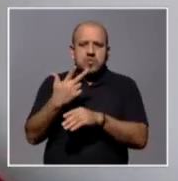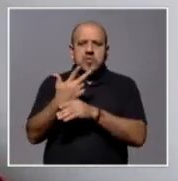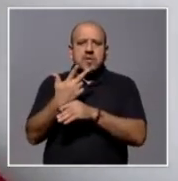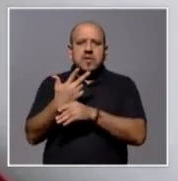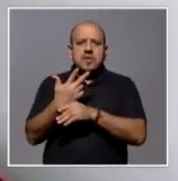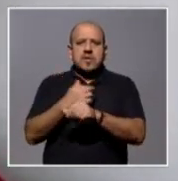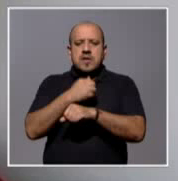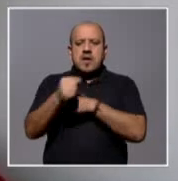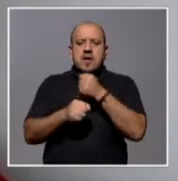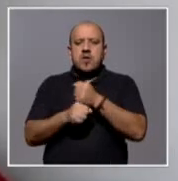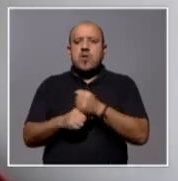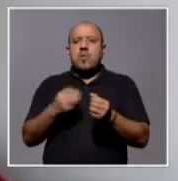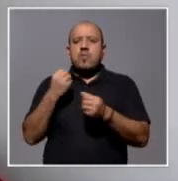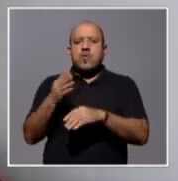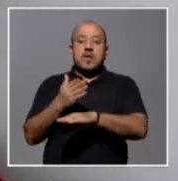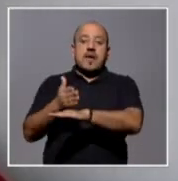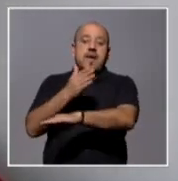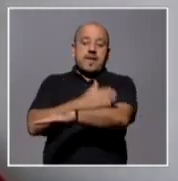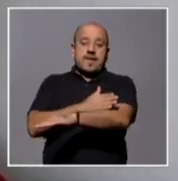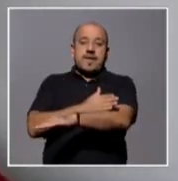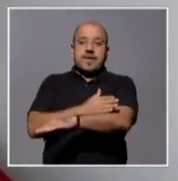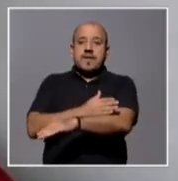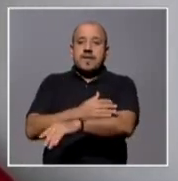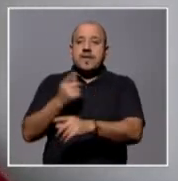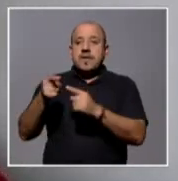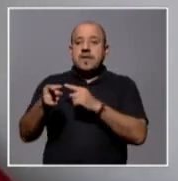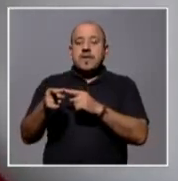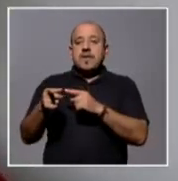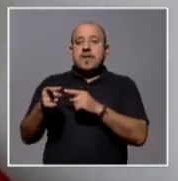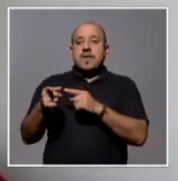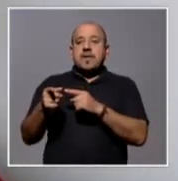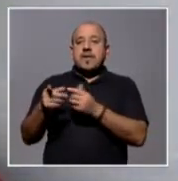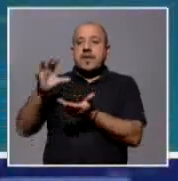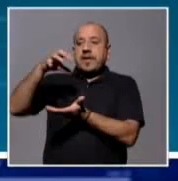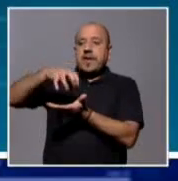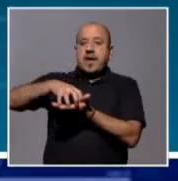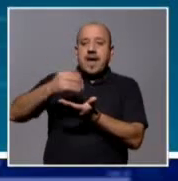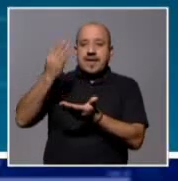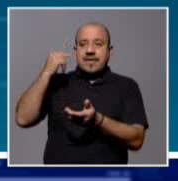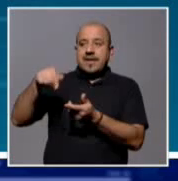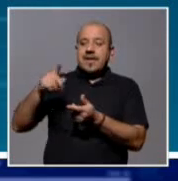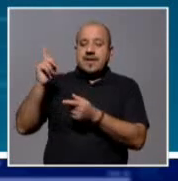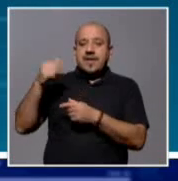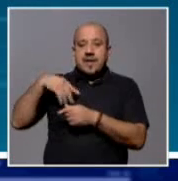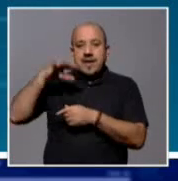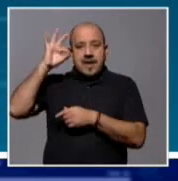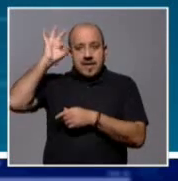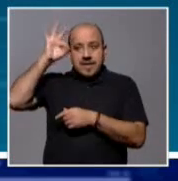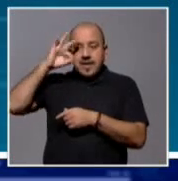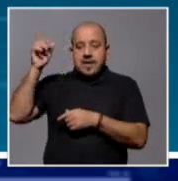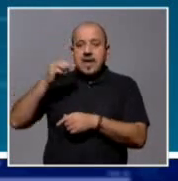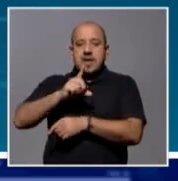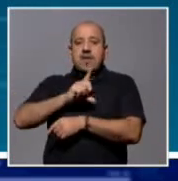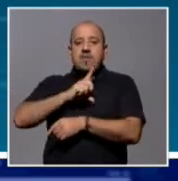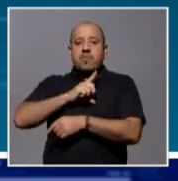3 años, porque anteriormente, como bien dijiste, era la academia del Liverpool inglés, lo cual